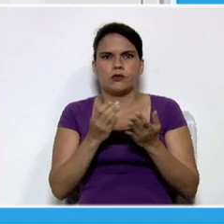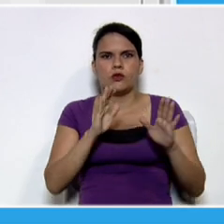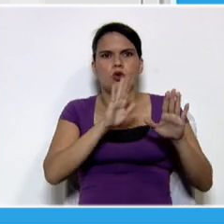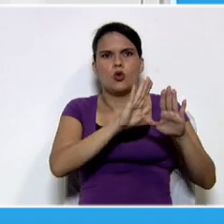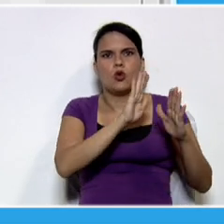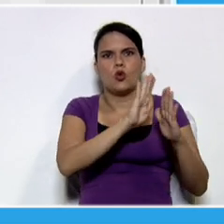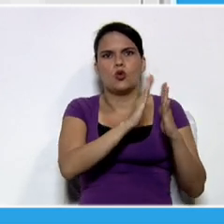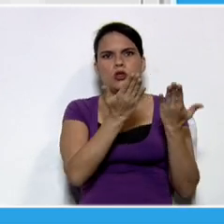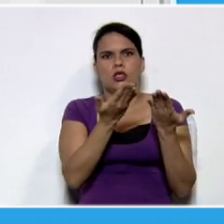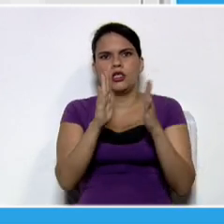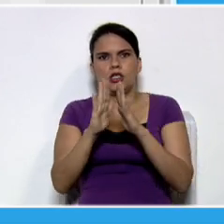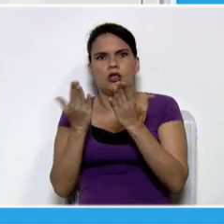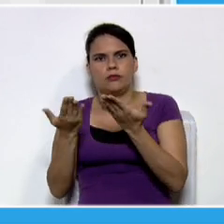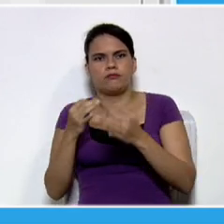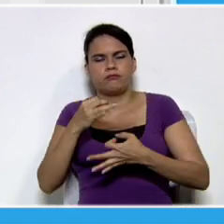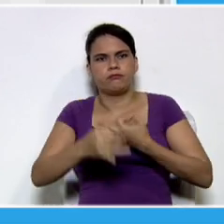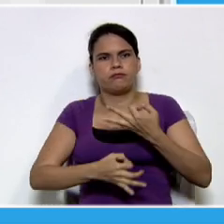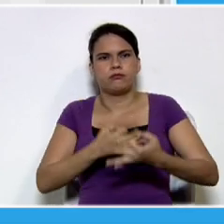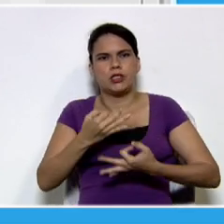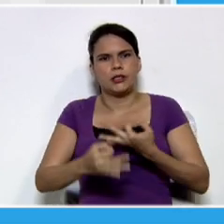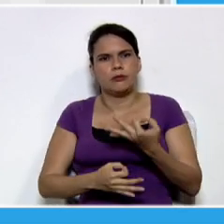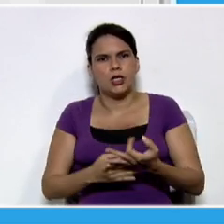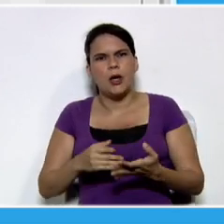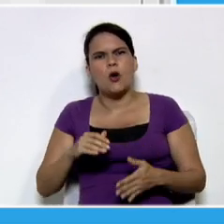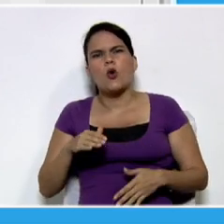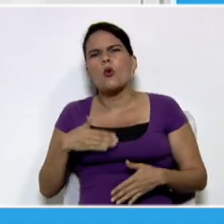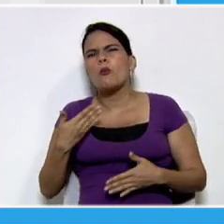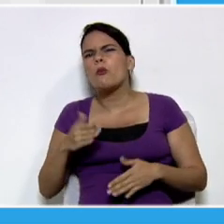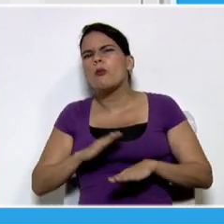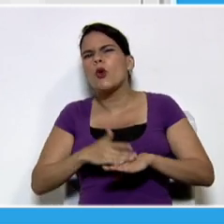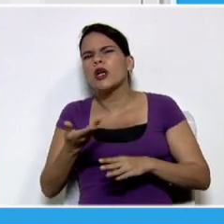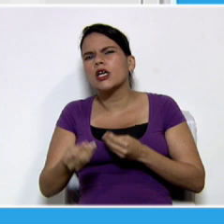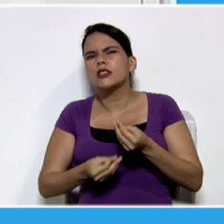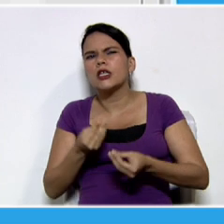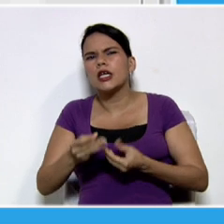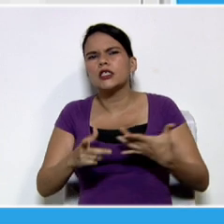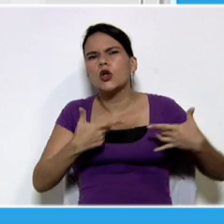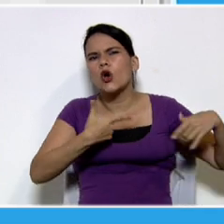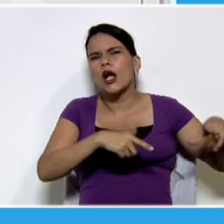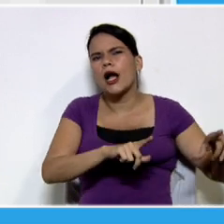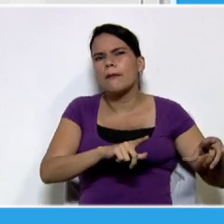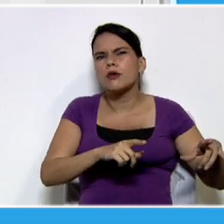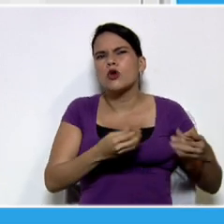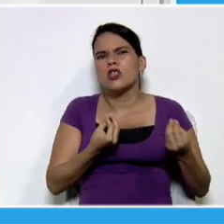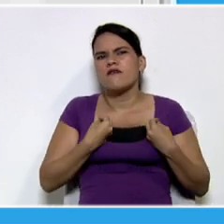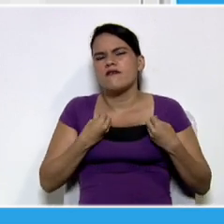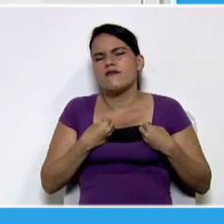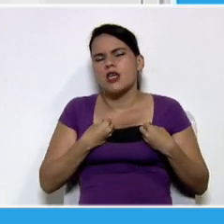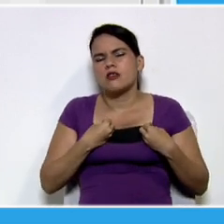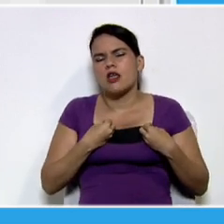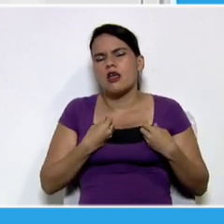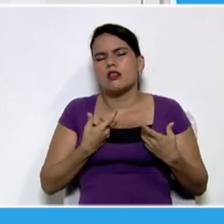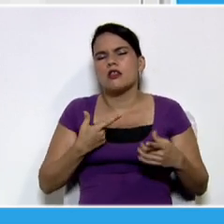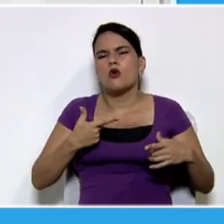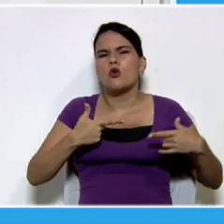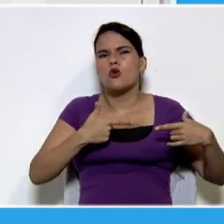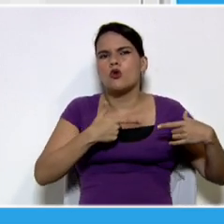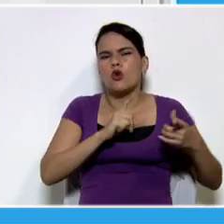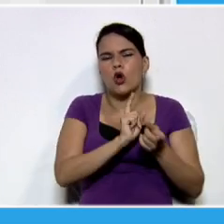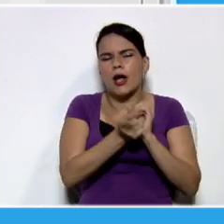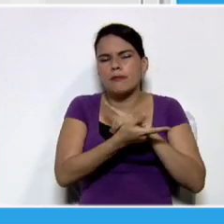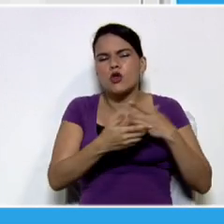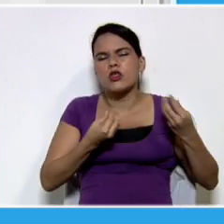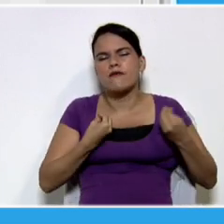donde expliques las consecuencias de las migraciones, ¿sí? Tanto externas como internas. Lo puedes realizar en una hoja en